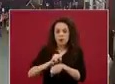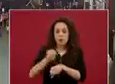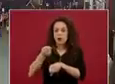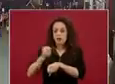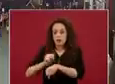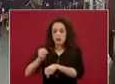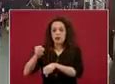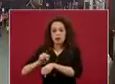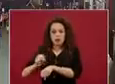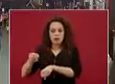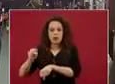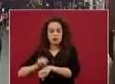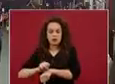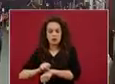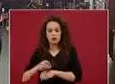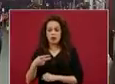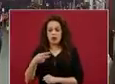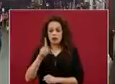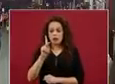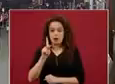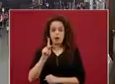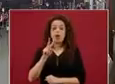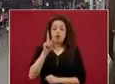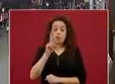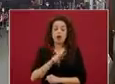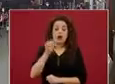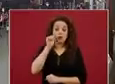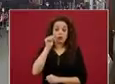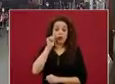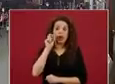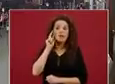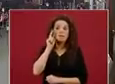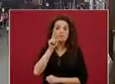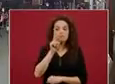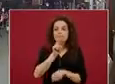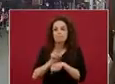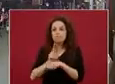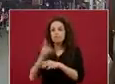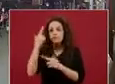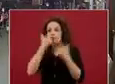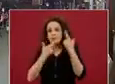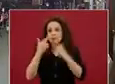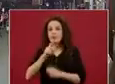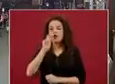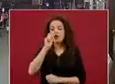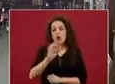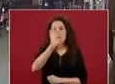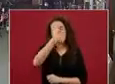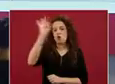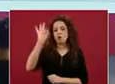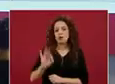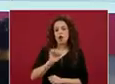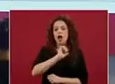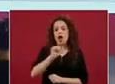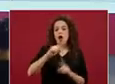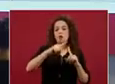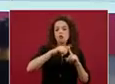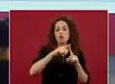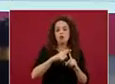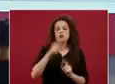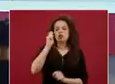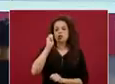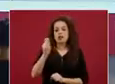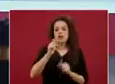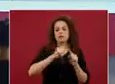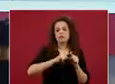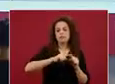embargo, siempre hemos llamado también la atención al comportamiento del porcentaje de positividad, que es precisamente la curva de color naranja